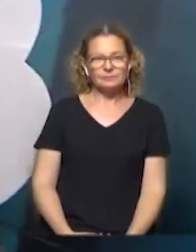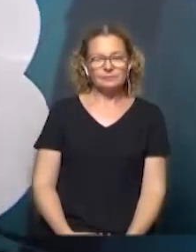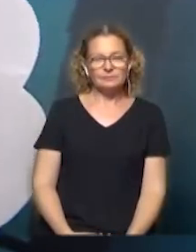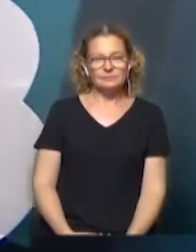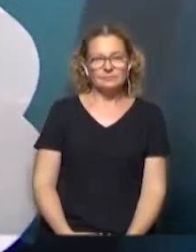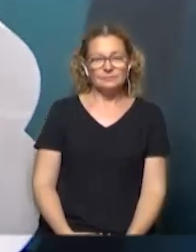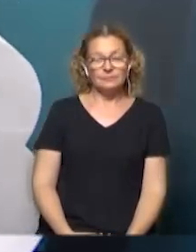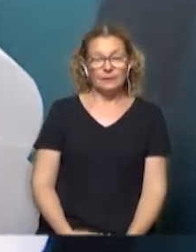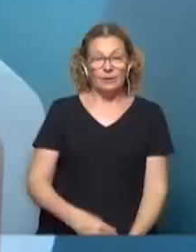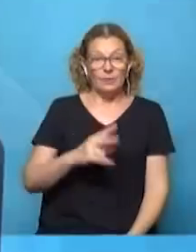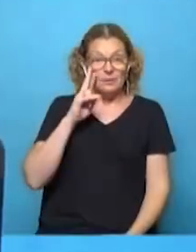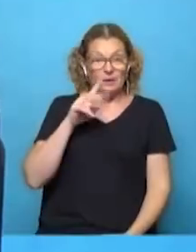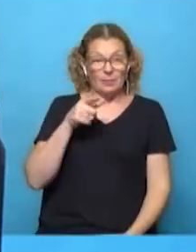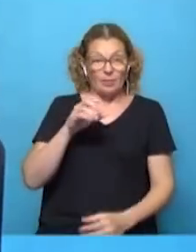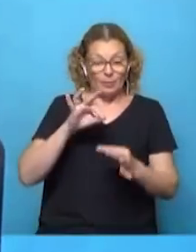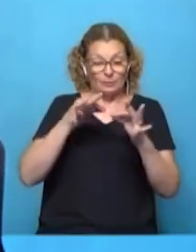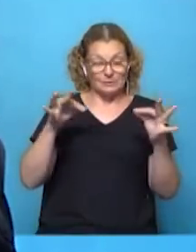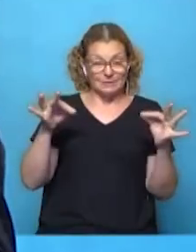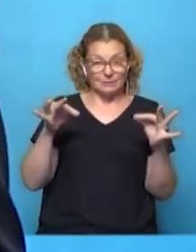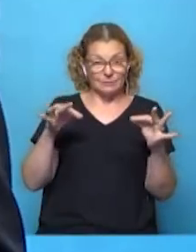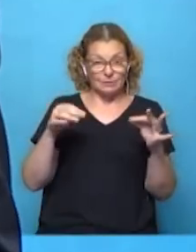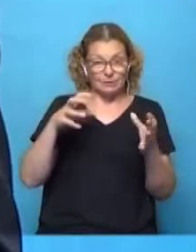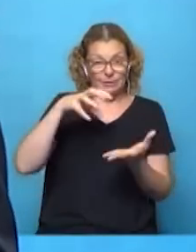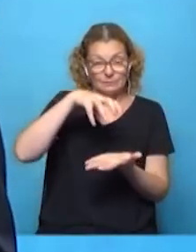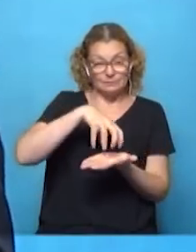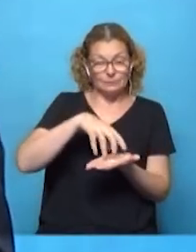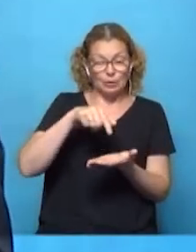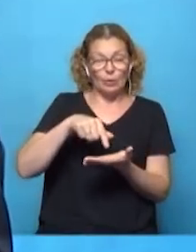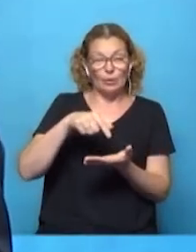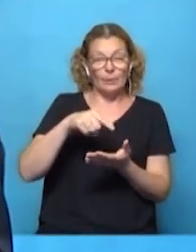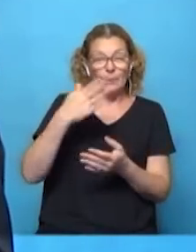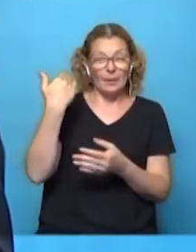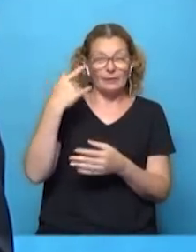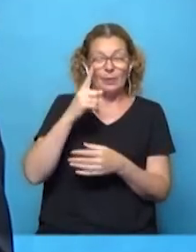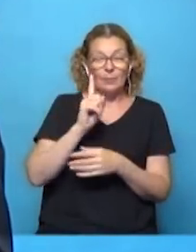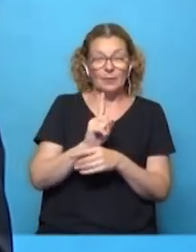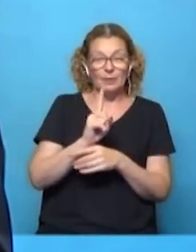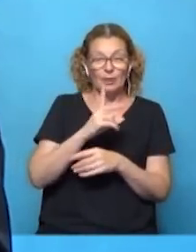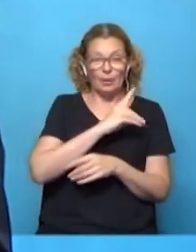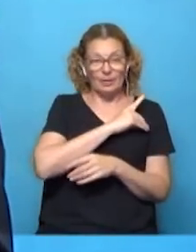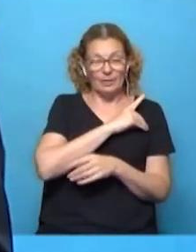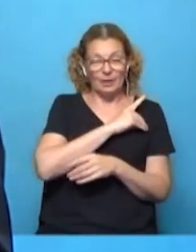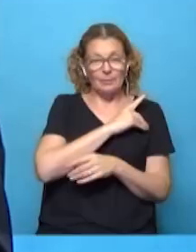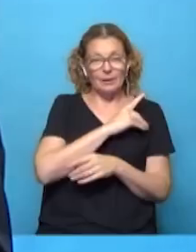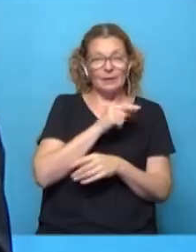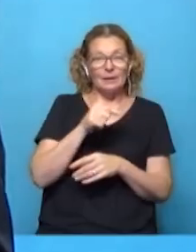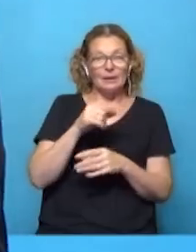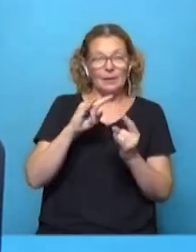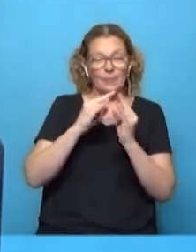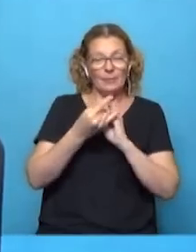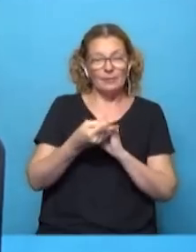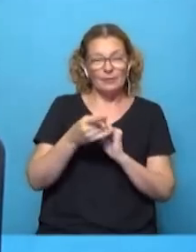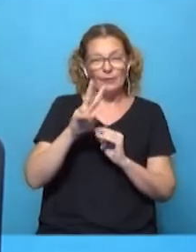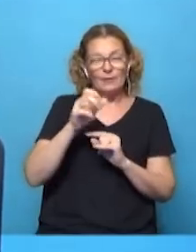bueno veamos por allí un fragmento de lo que fue esta sesión extraordinaria que tuvo lugar el pasado primero de diciembre allí en el parlamento